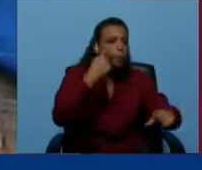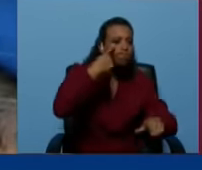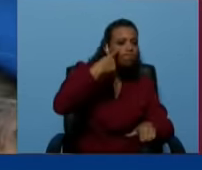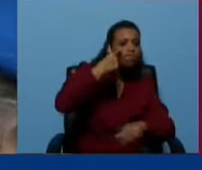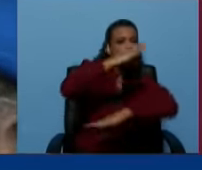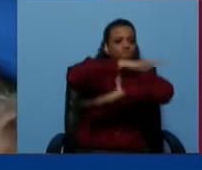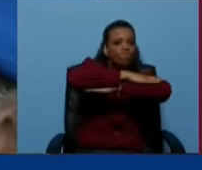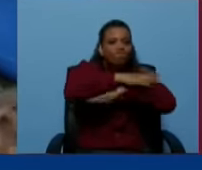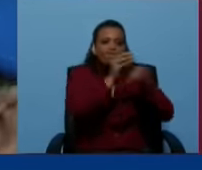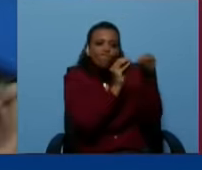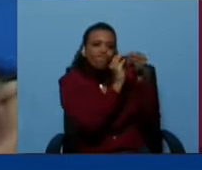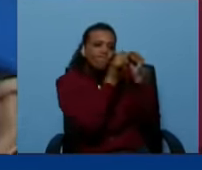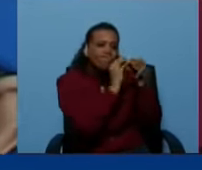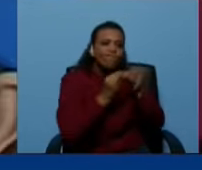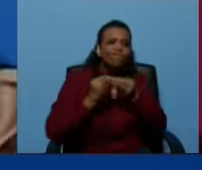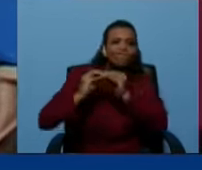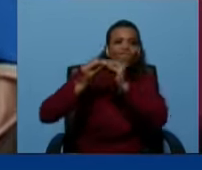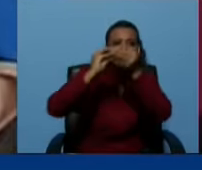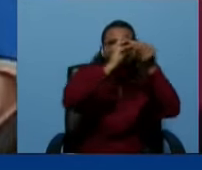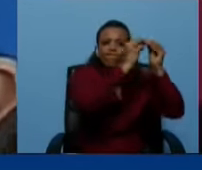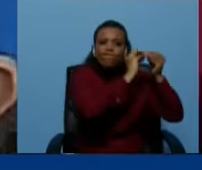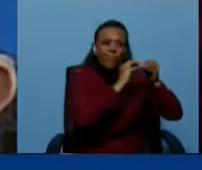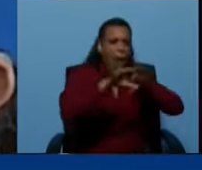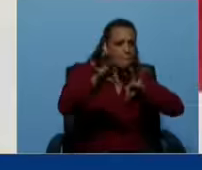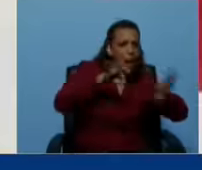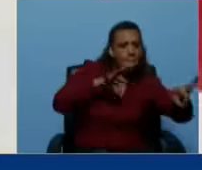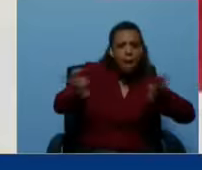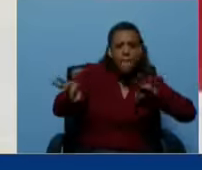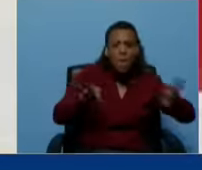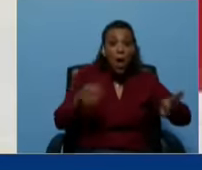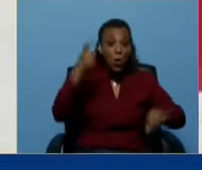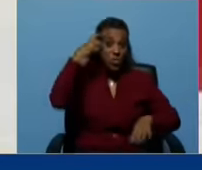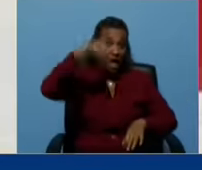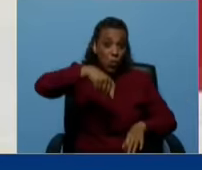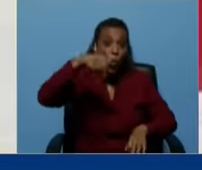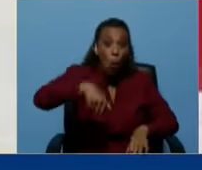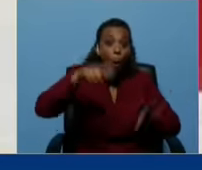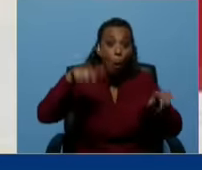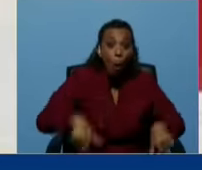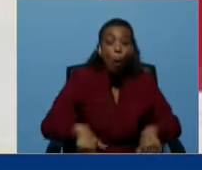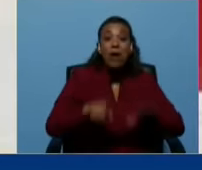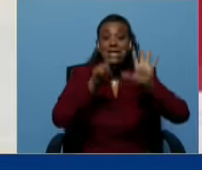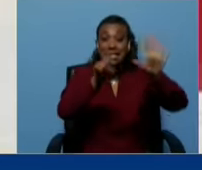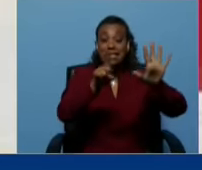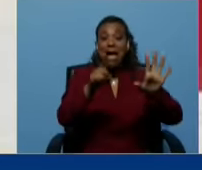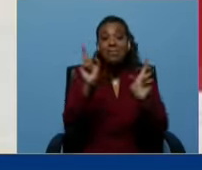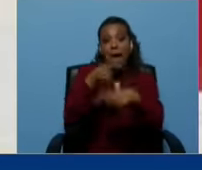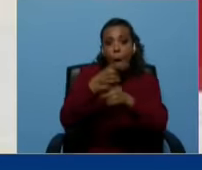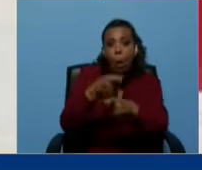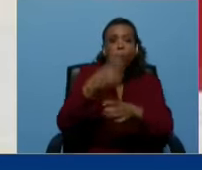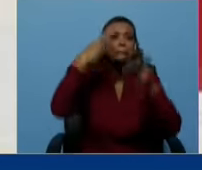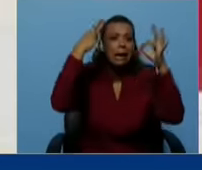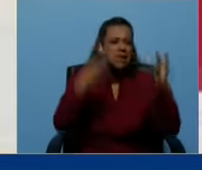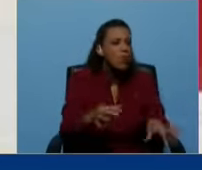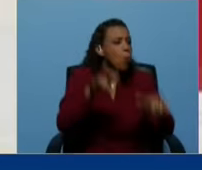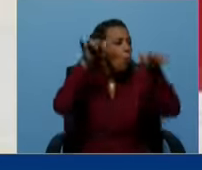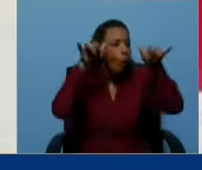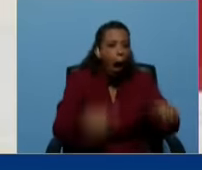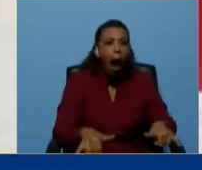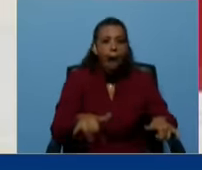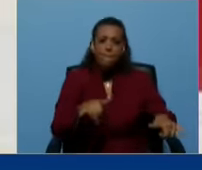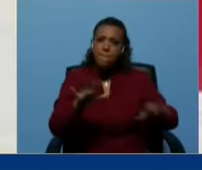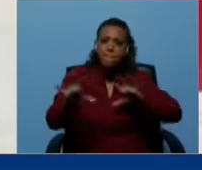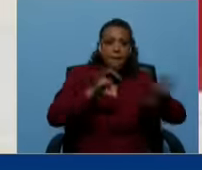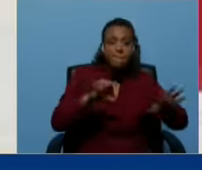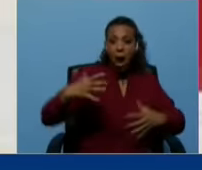y prepararon la estrategia que un día como hoy coronó con una gran victoria. Preparó